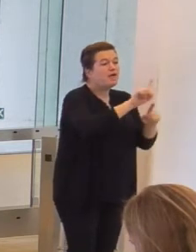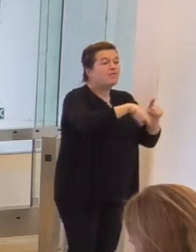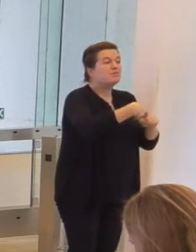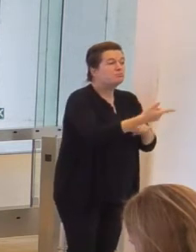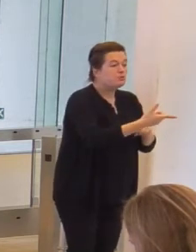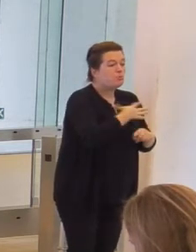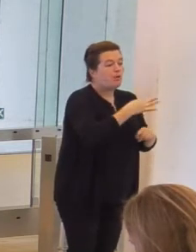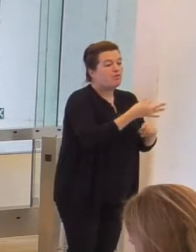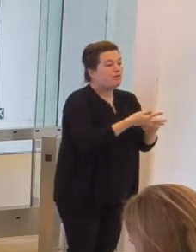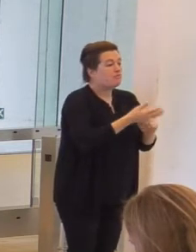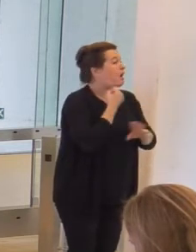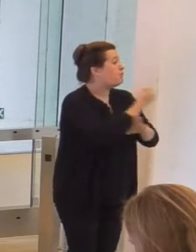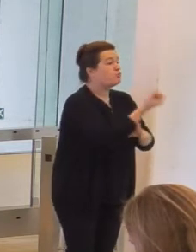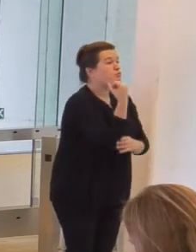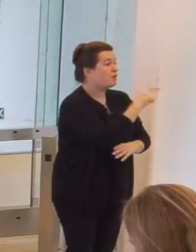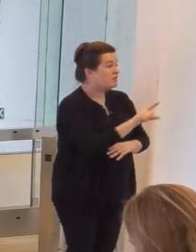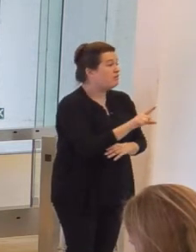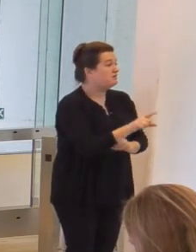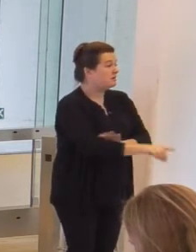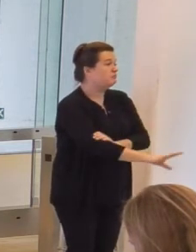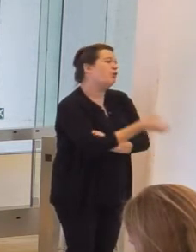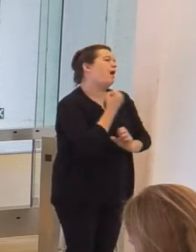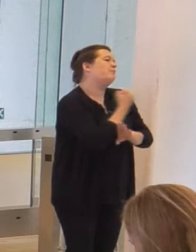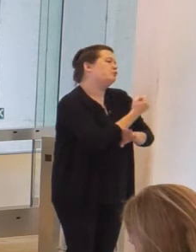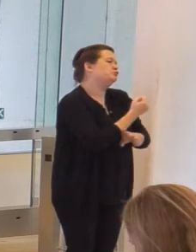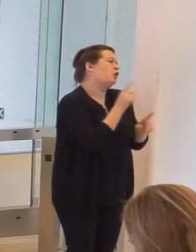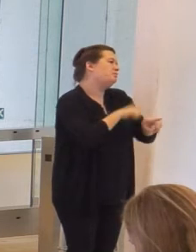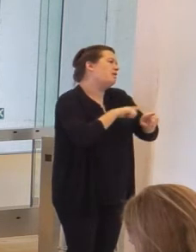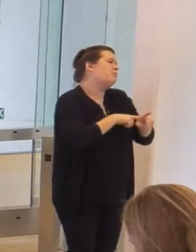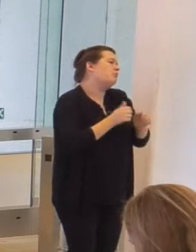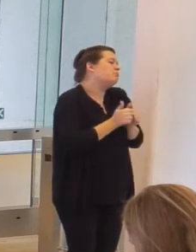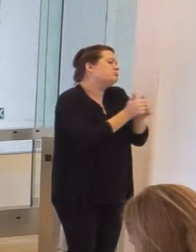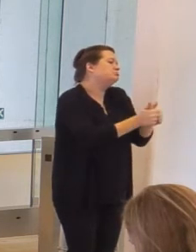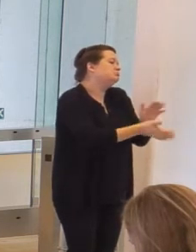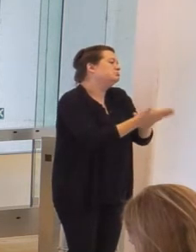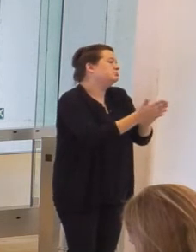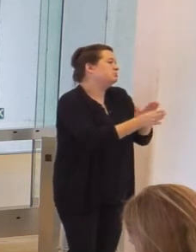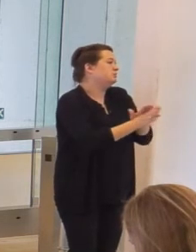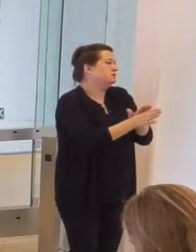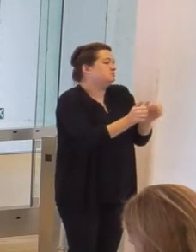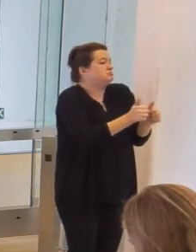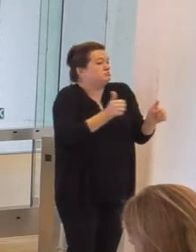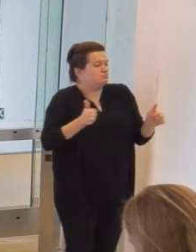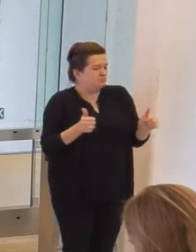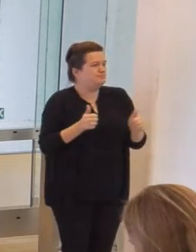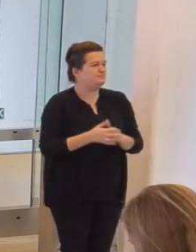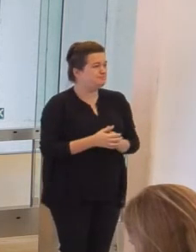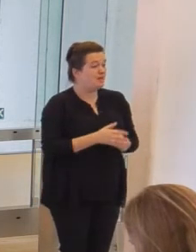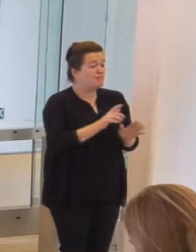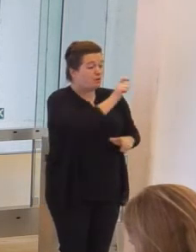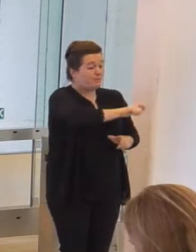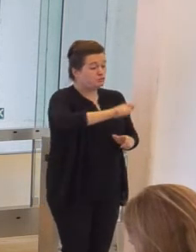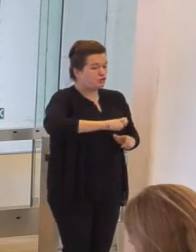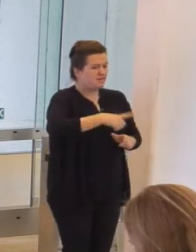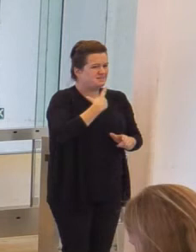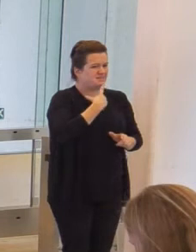tan pronto, para que la persona con unas dificultades, digamos,